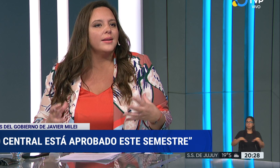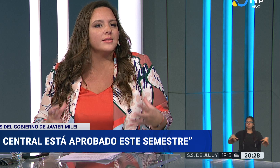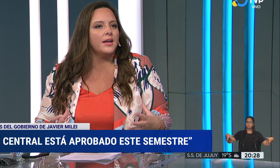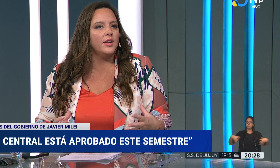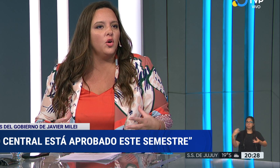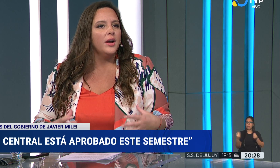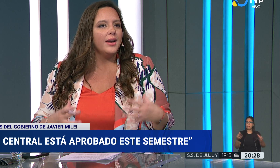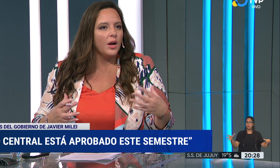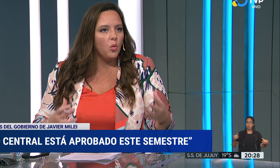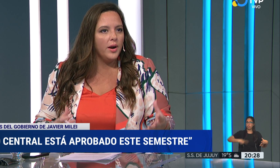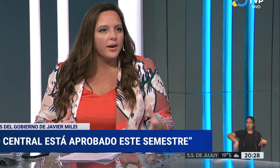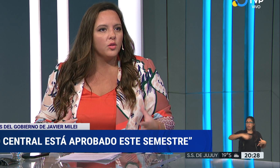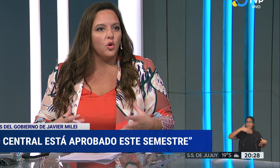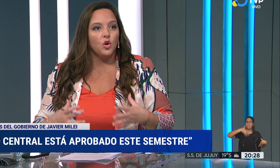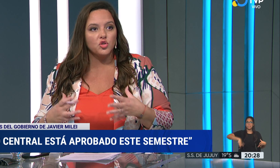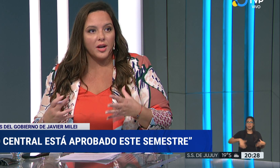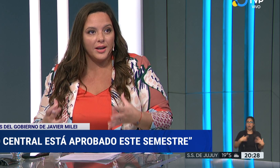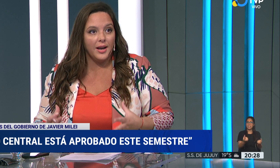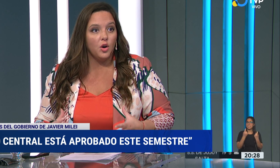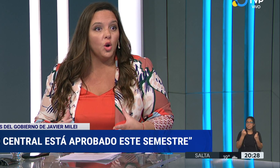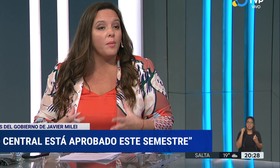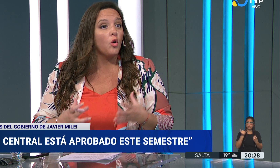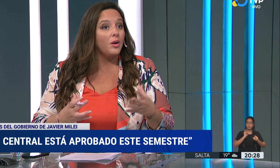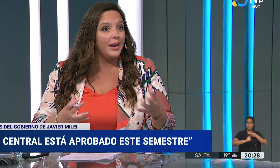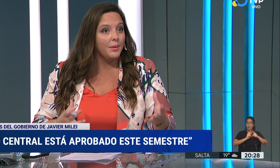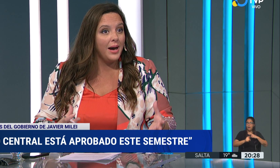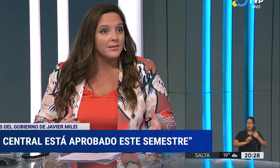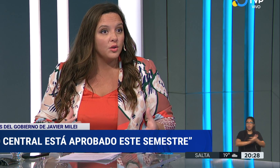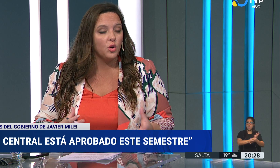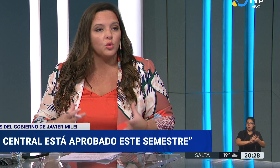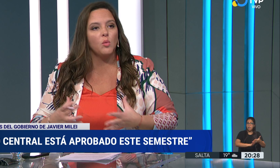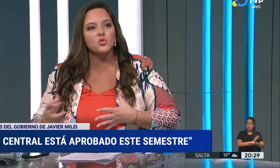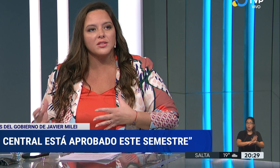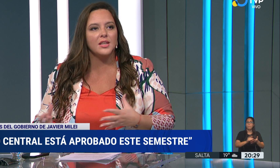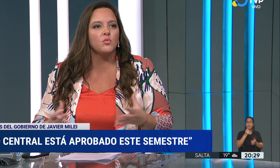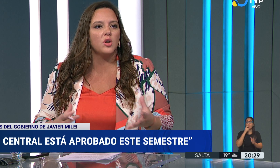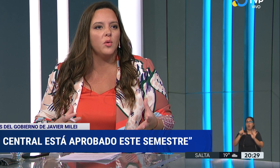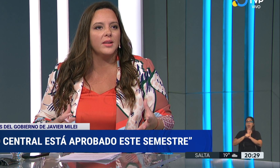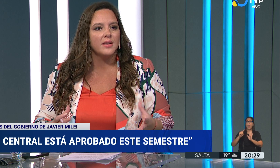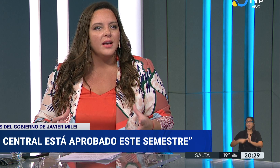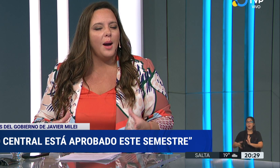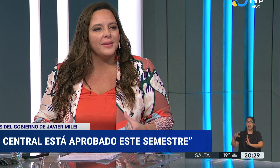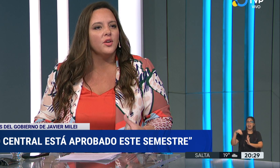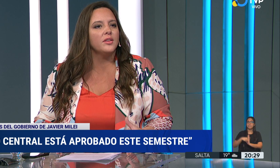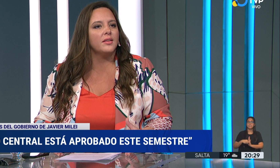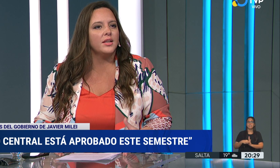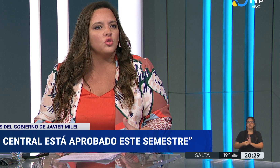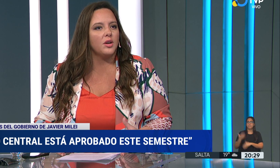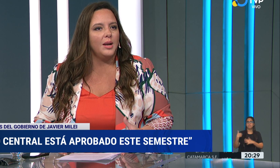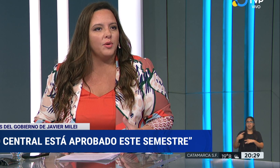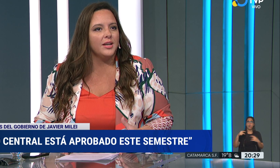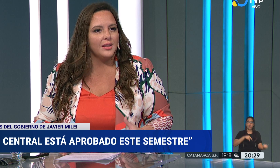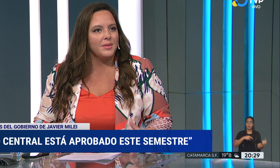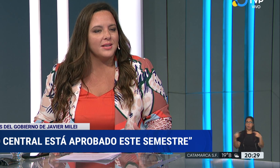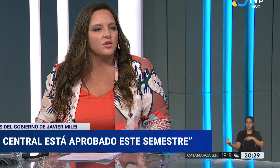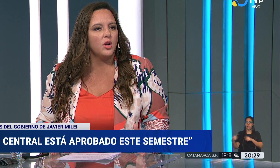que es necesario el acuerdo, los arreglos? Lo vemos con la ley bases, ¿no?, que tuvo muchas idas, muchas vueltas. ¿Aprendieron a entender eso, que